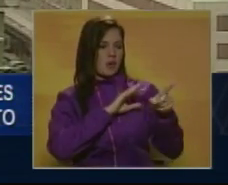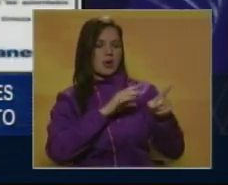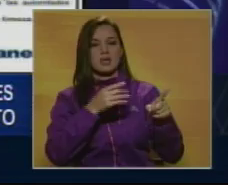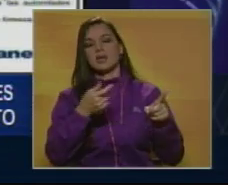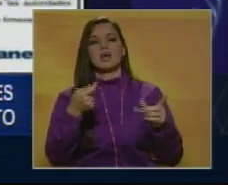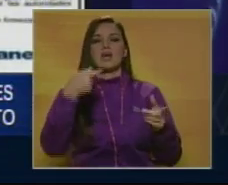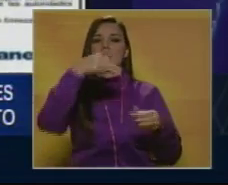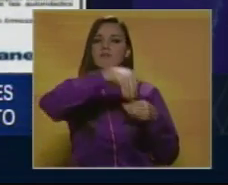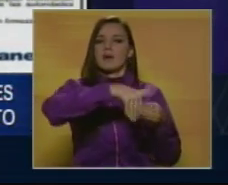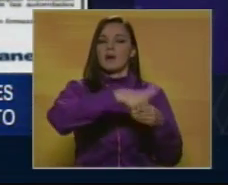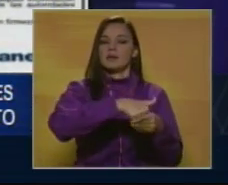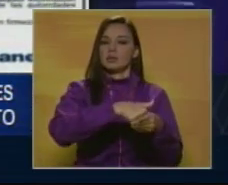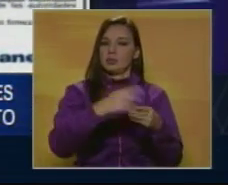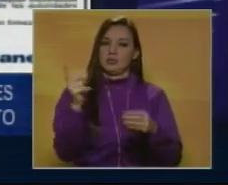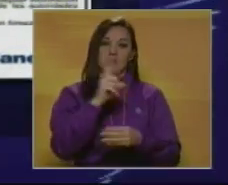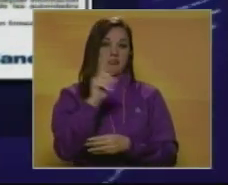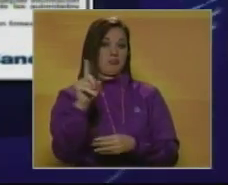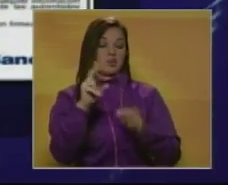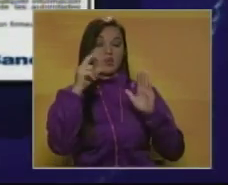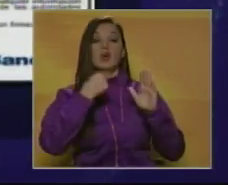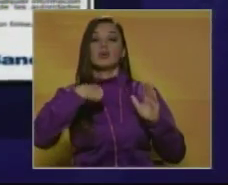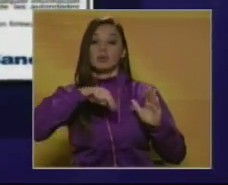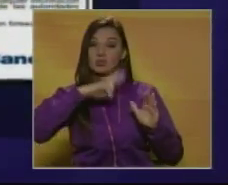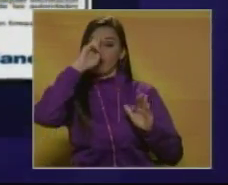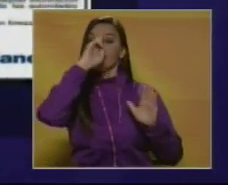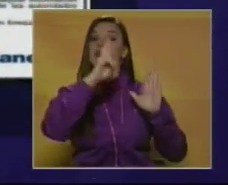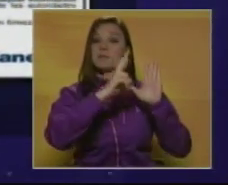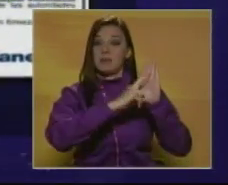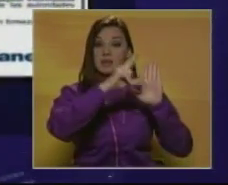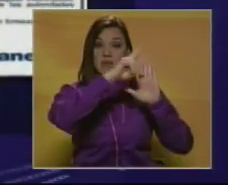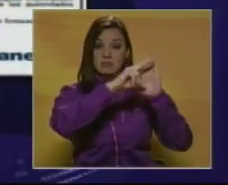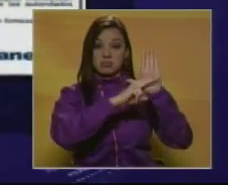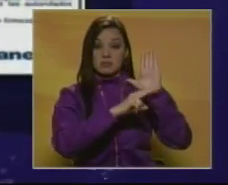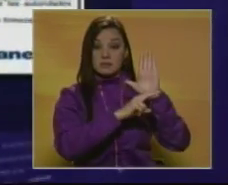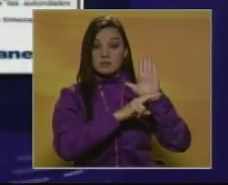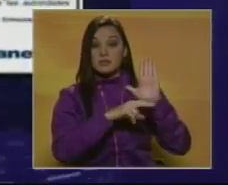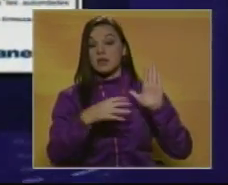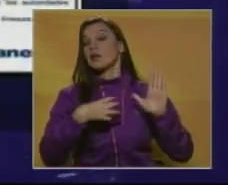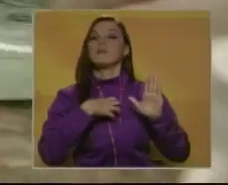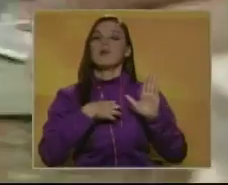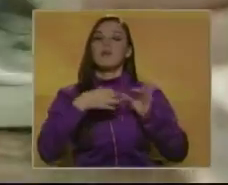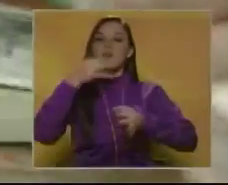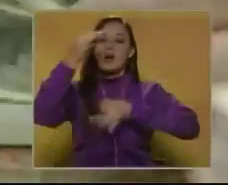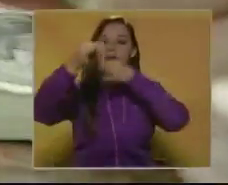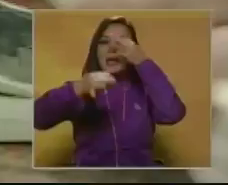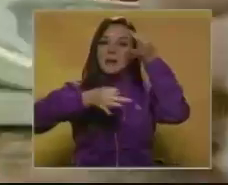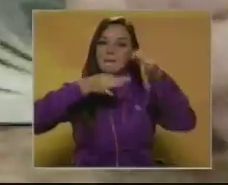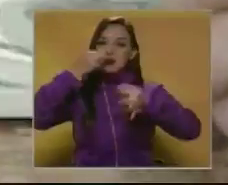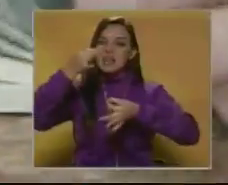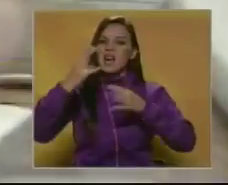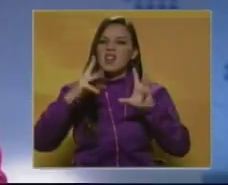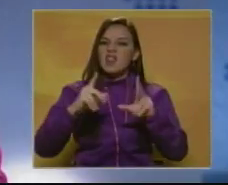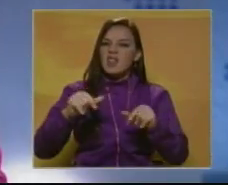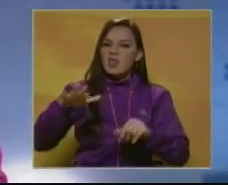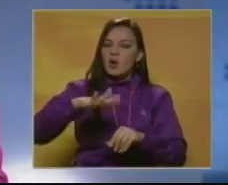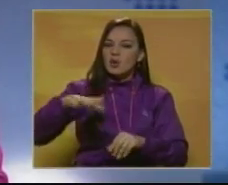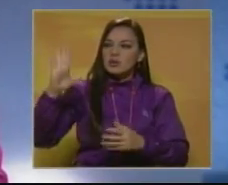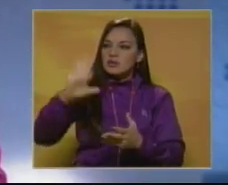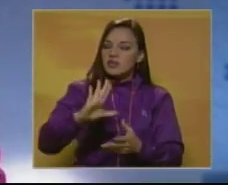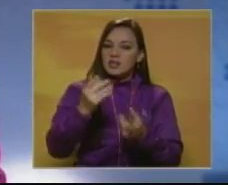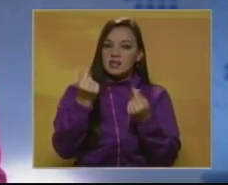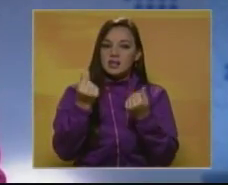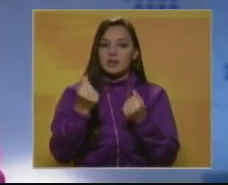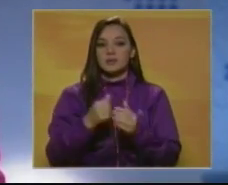cumplen a cabalidad el marco regulatorio bancario para certificar el origen de los fondos que en él se manejan.